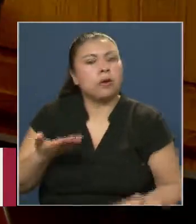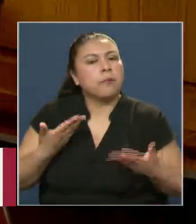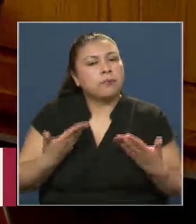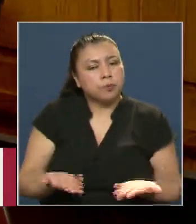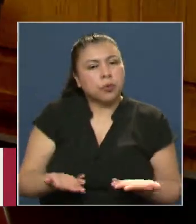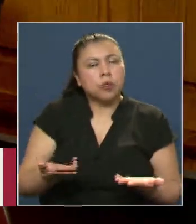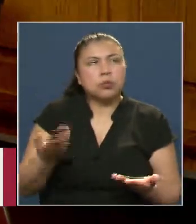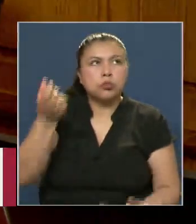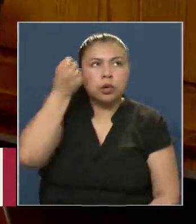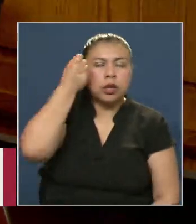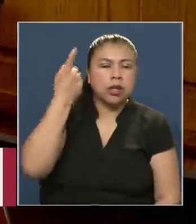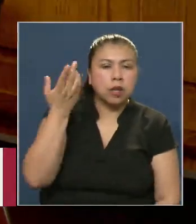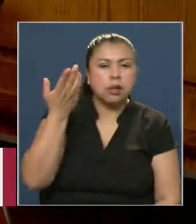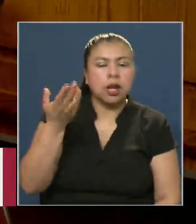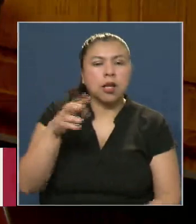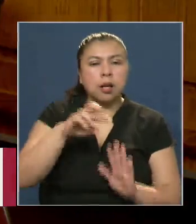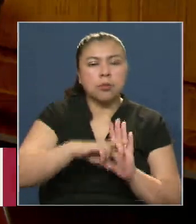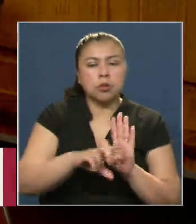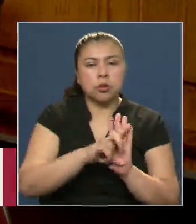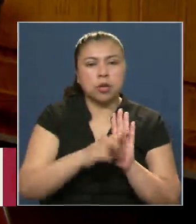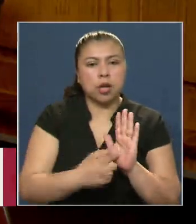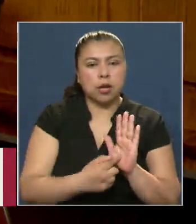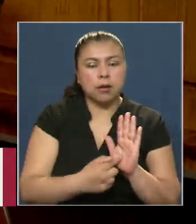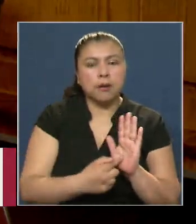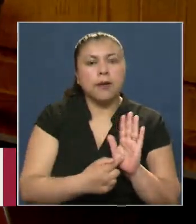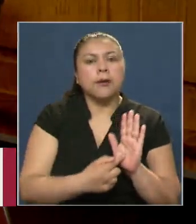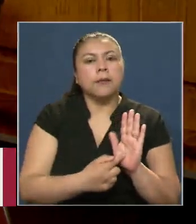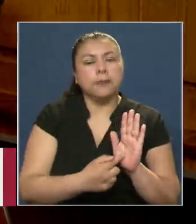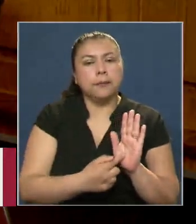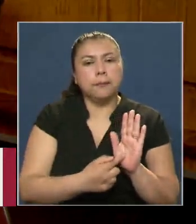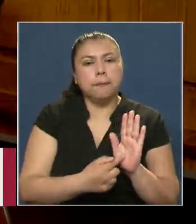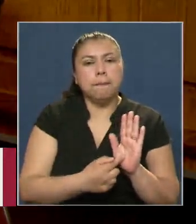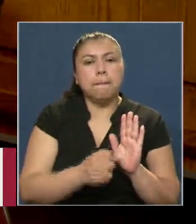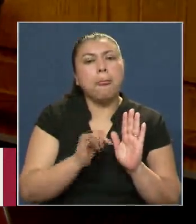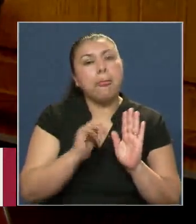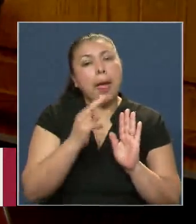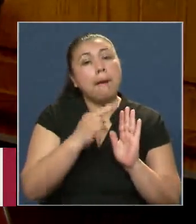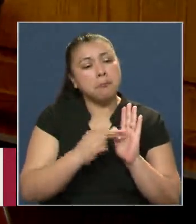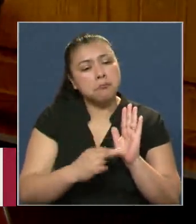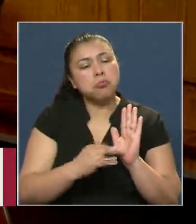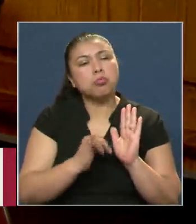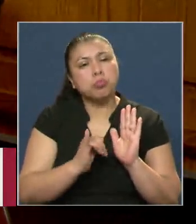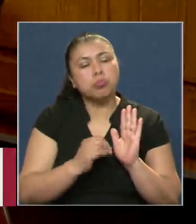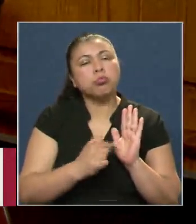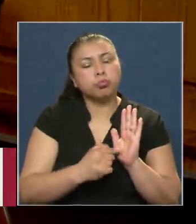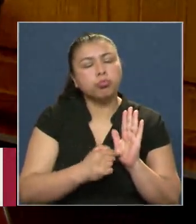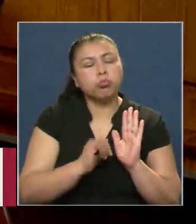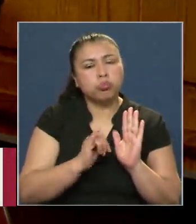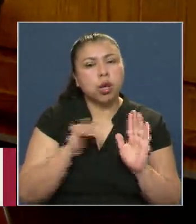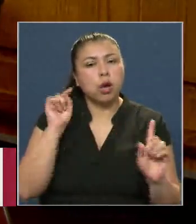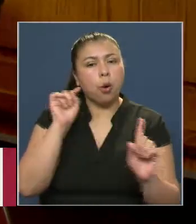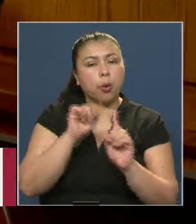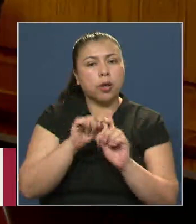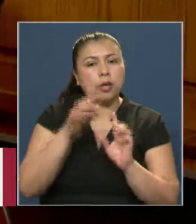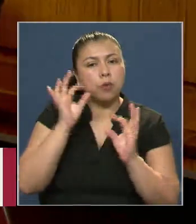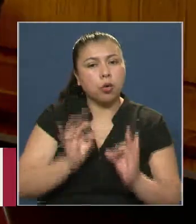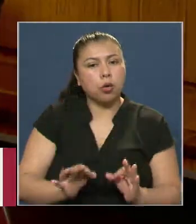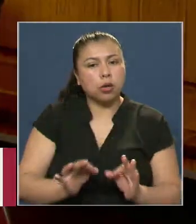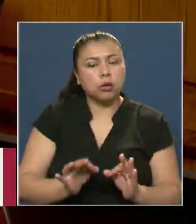uno pudiera entender que el proyecto de ley mira bien toma buena temperatura y apunta en el sentido